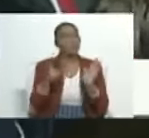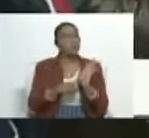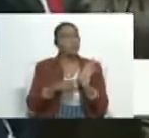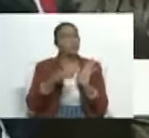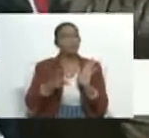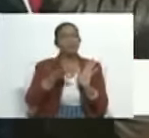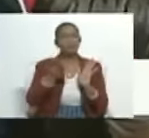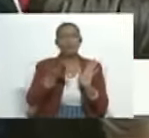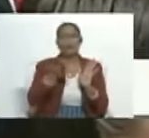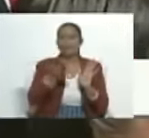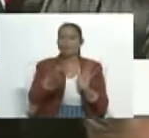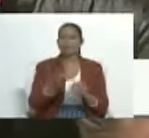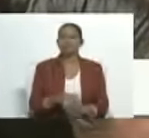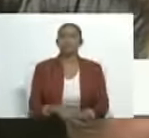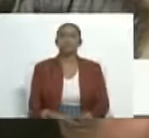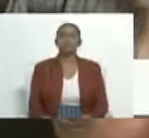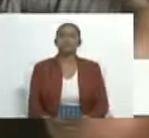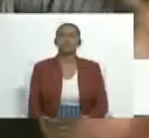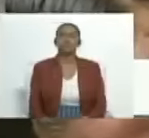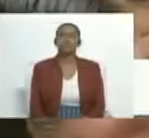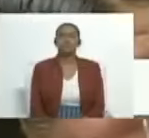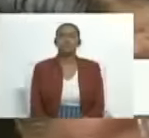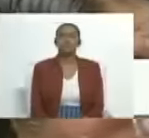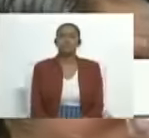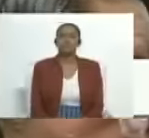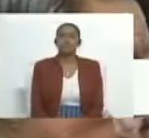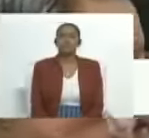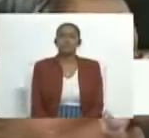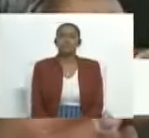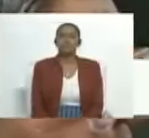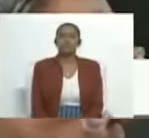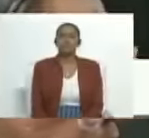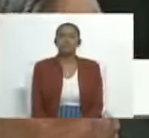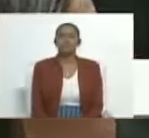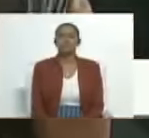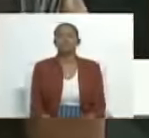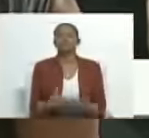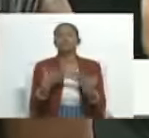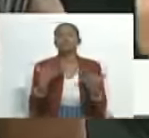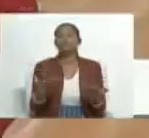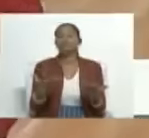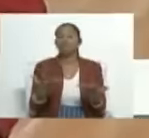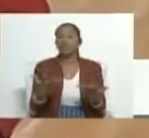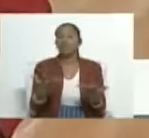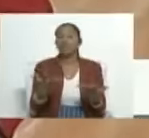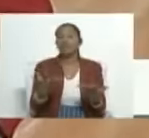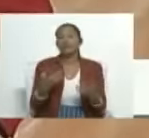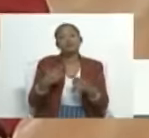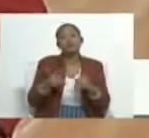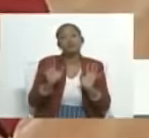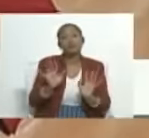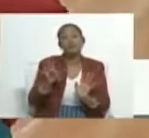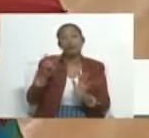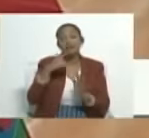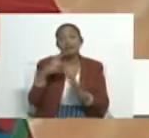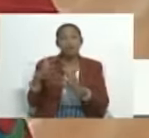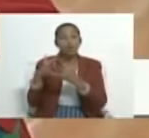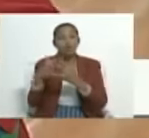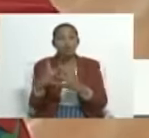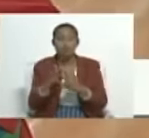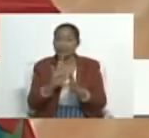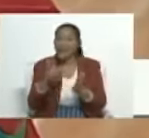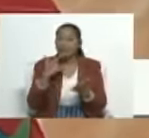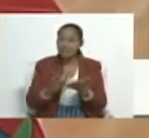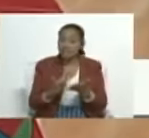el último momento. Pero Estados Unidos, ¿verdad?, que ya están las pruebas de quienes firmaron y